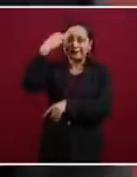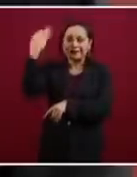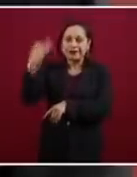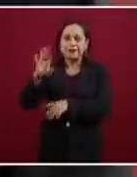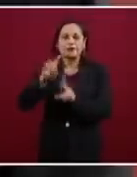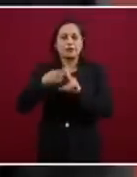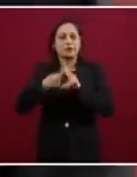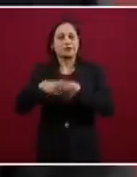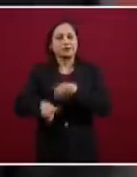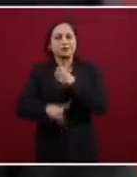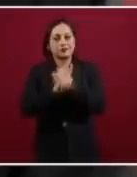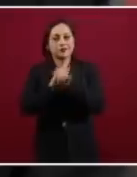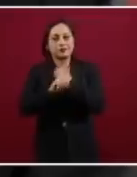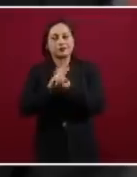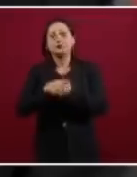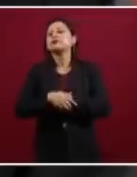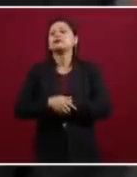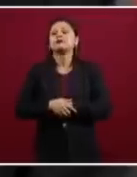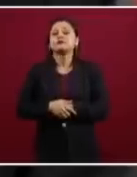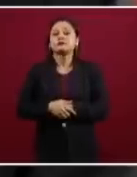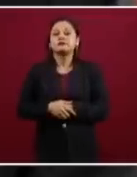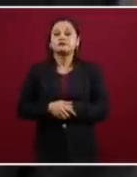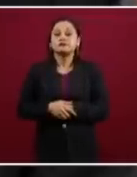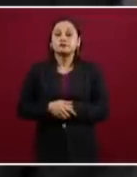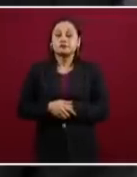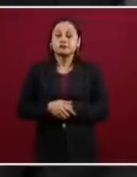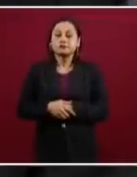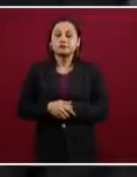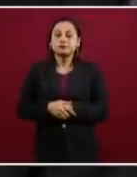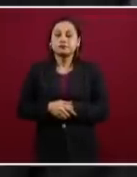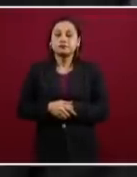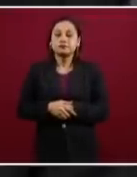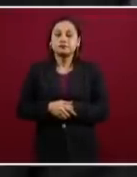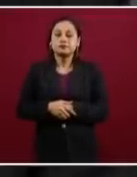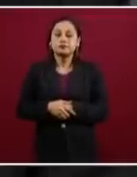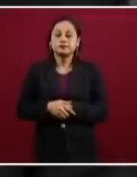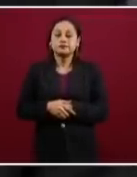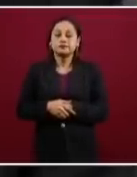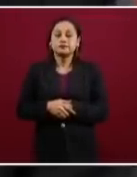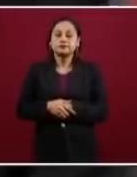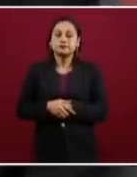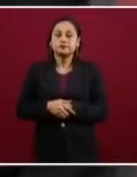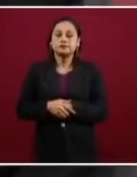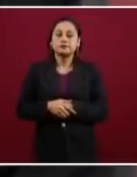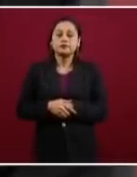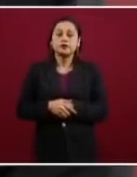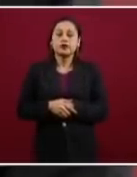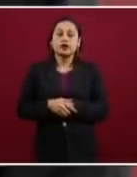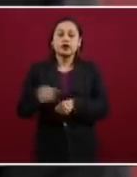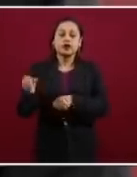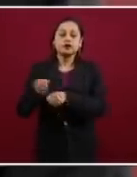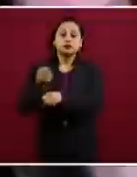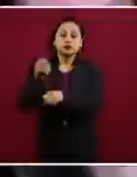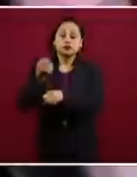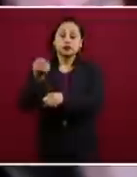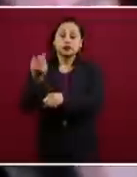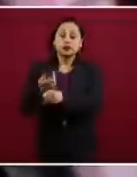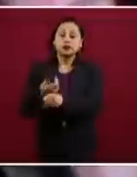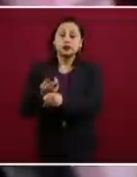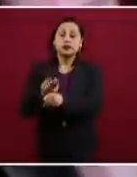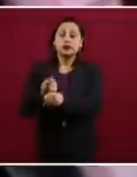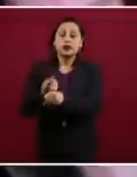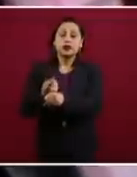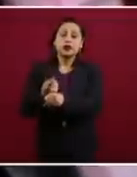e no hay la autorización de la secretaria del medio ambiente